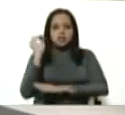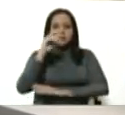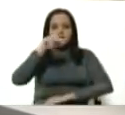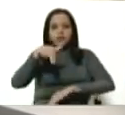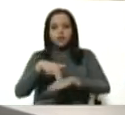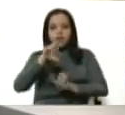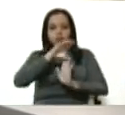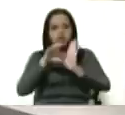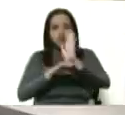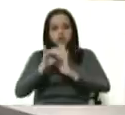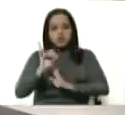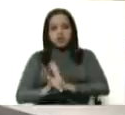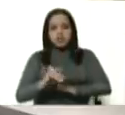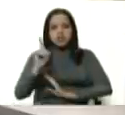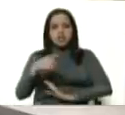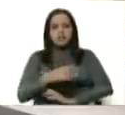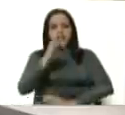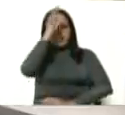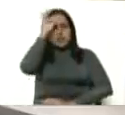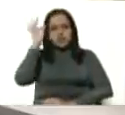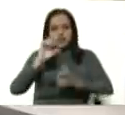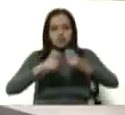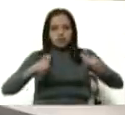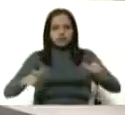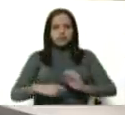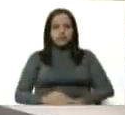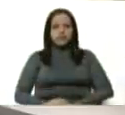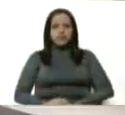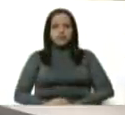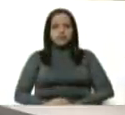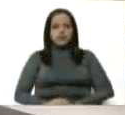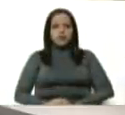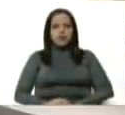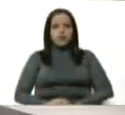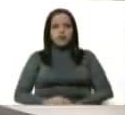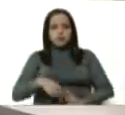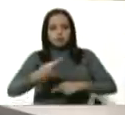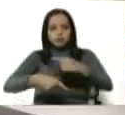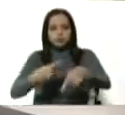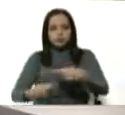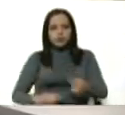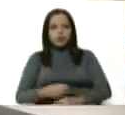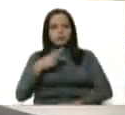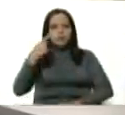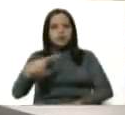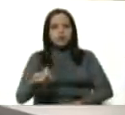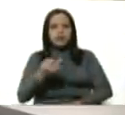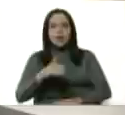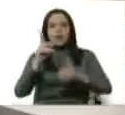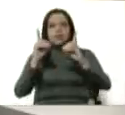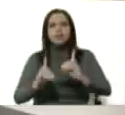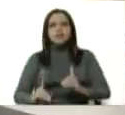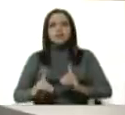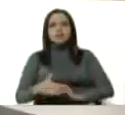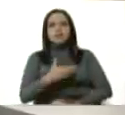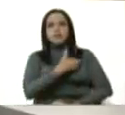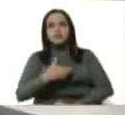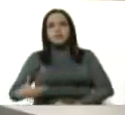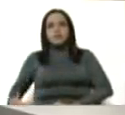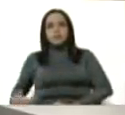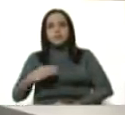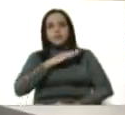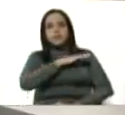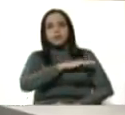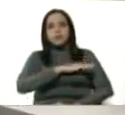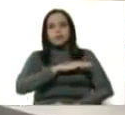Fiscalía General de la República, por motivos políticos. Es por ello que tomó la decisión el presidente Nicolás Maduro, justamente el día